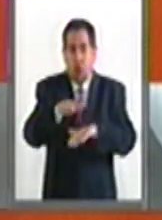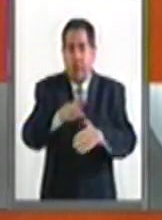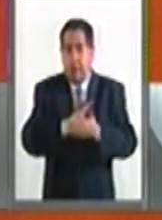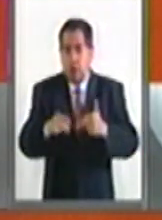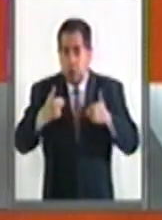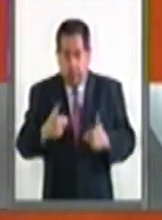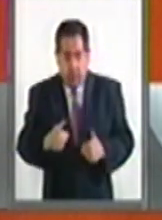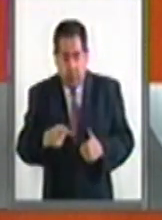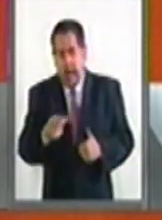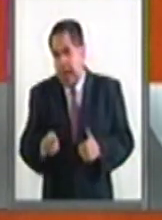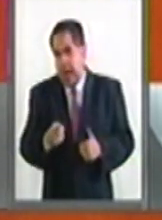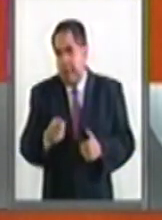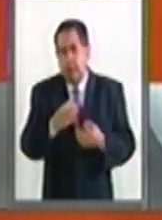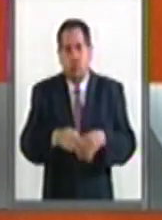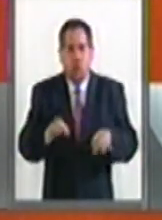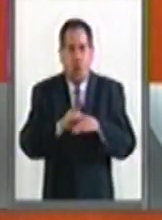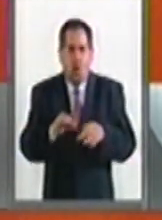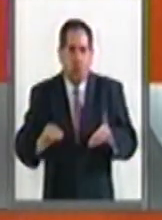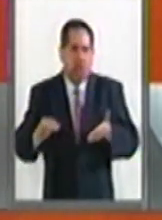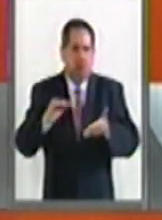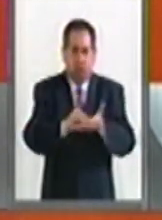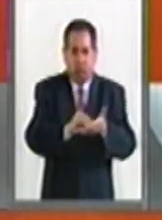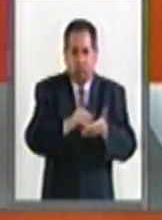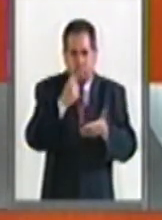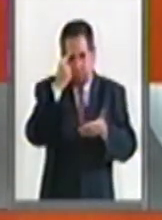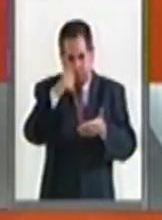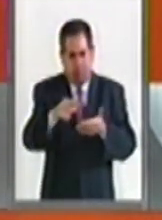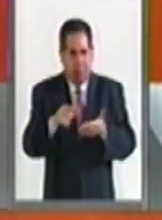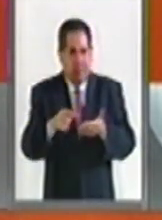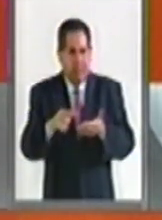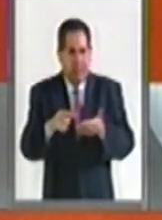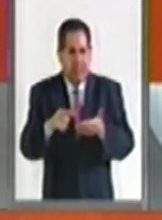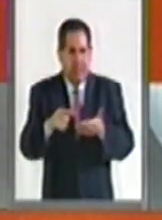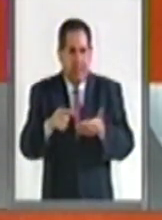derechos humanos, los recursos